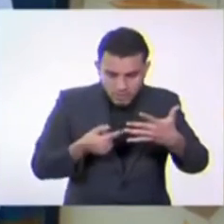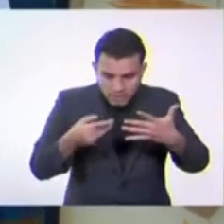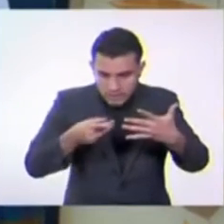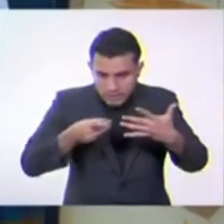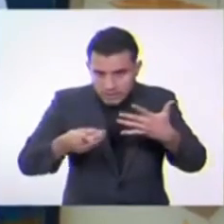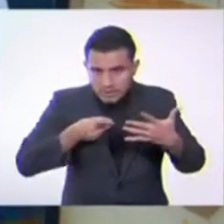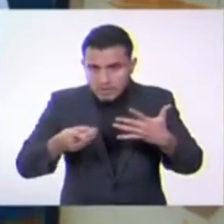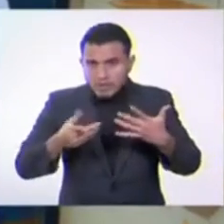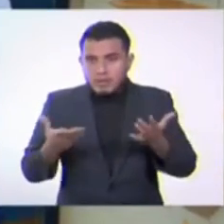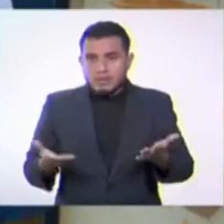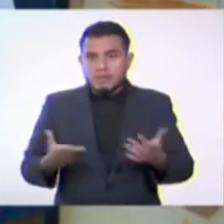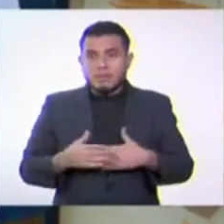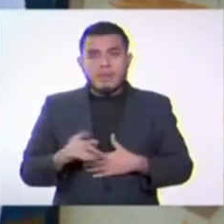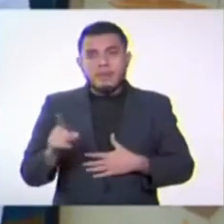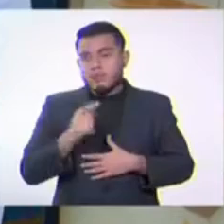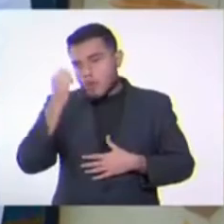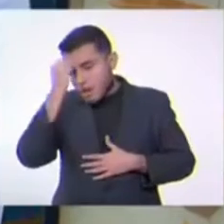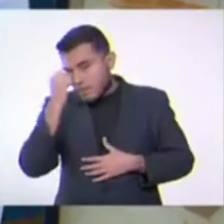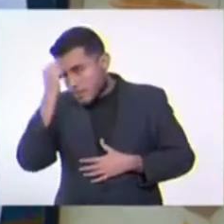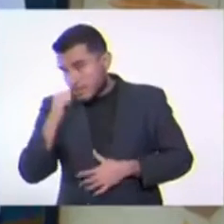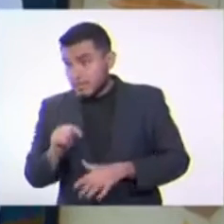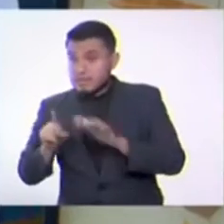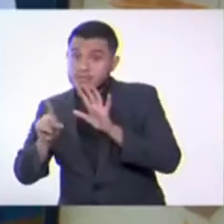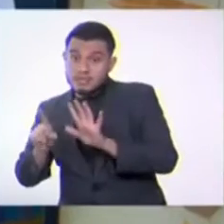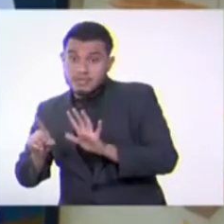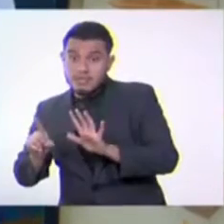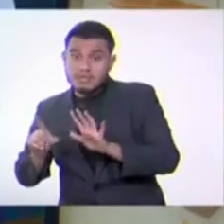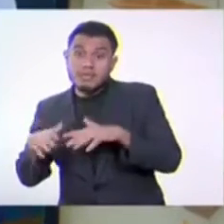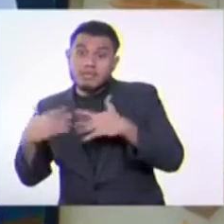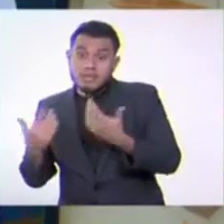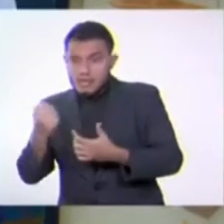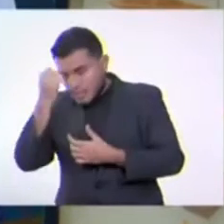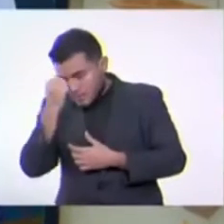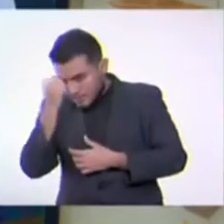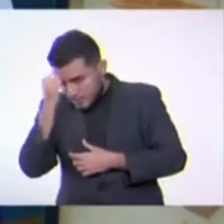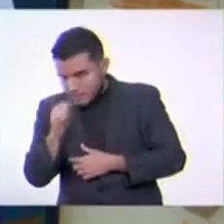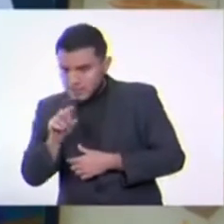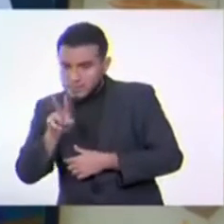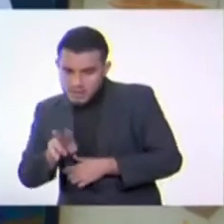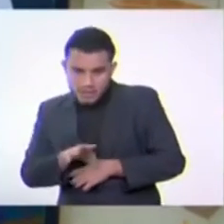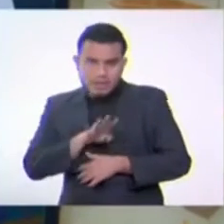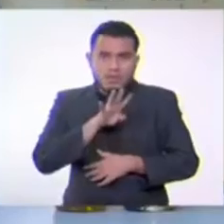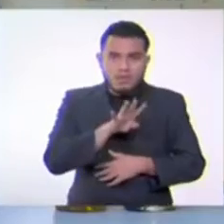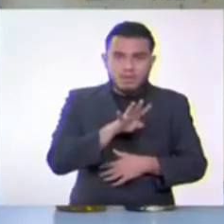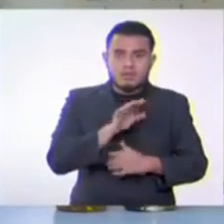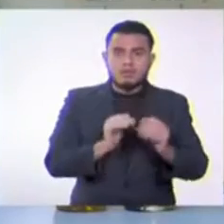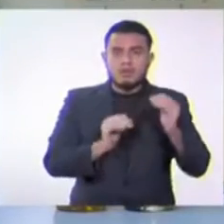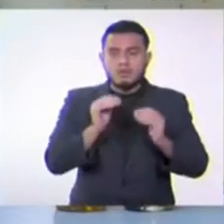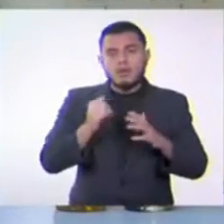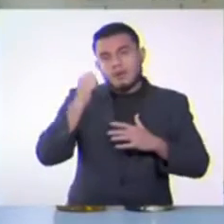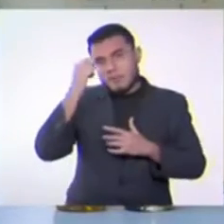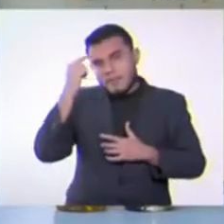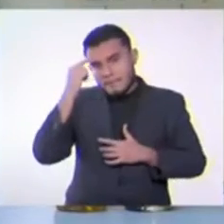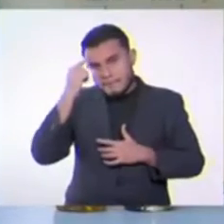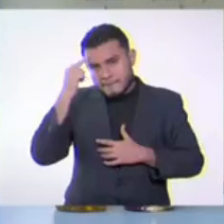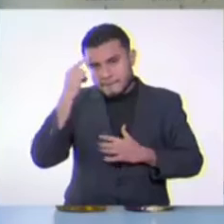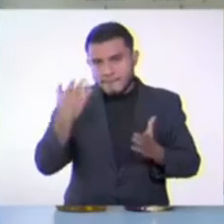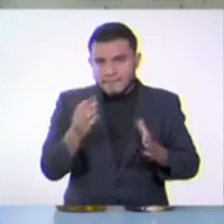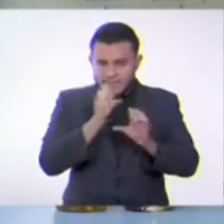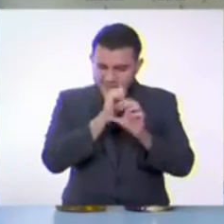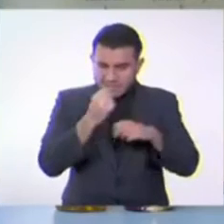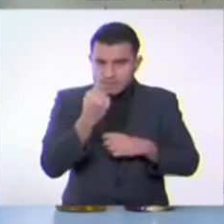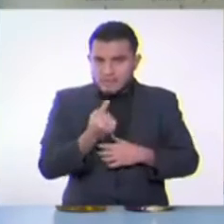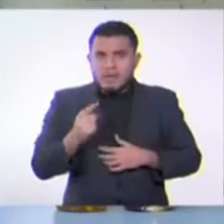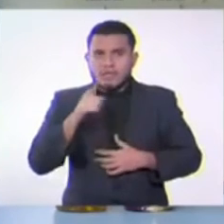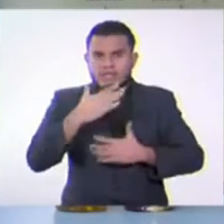Pero no es lo mismo aprenderse 6 reinos que aprenderse 24, ¿no? Pues lo mismo piensan los científicos. Así que no